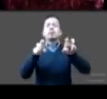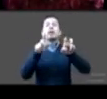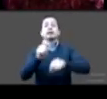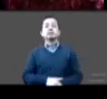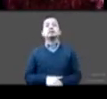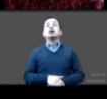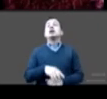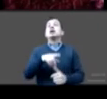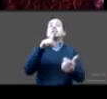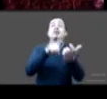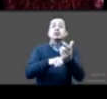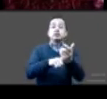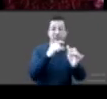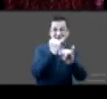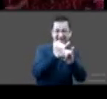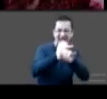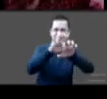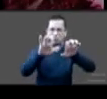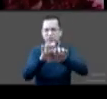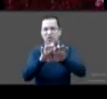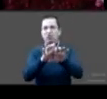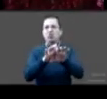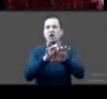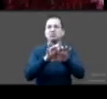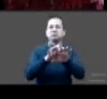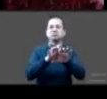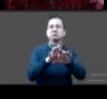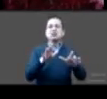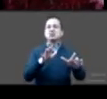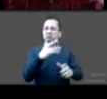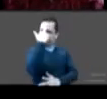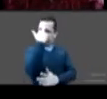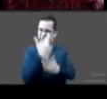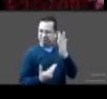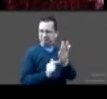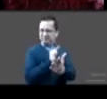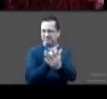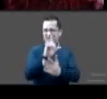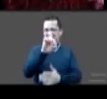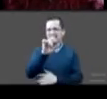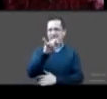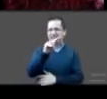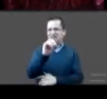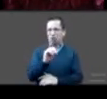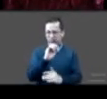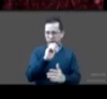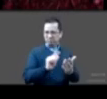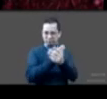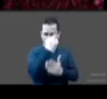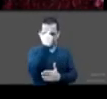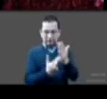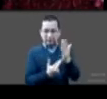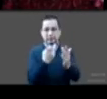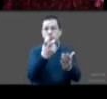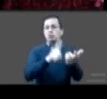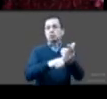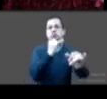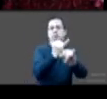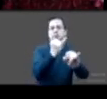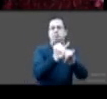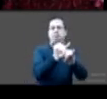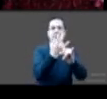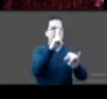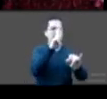Ya no tenemos como, en este tipo de delitos, ya no tenemos como en los delitos